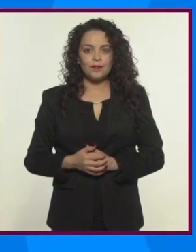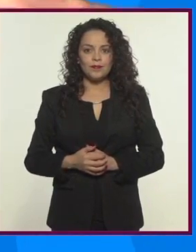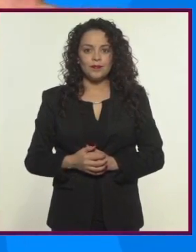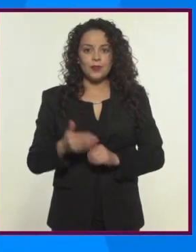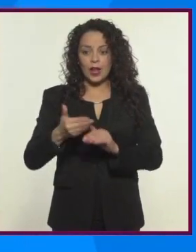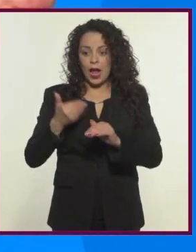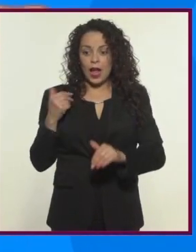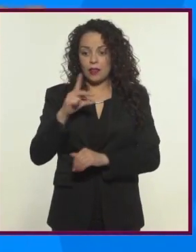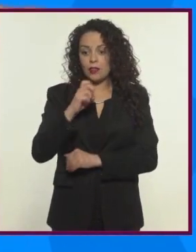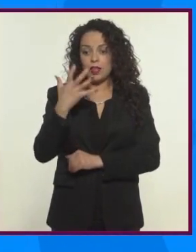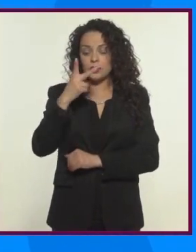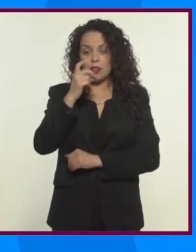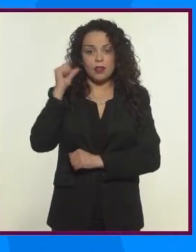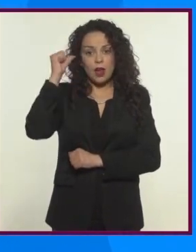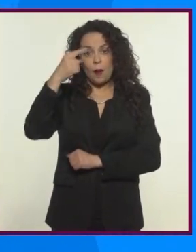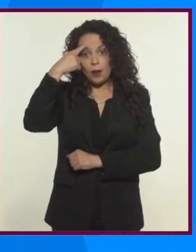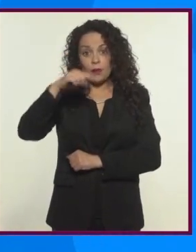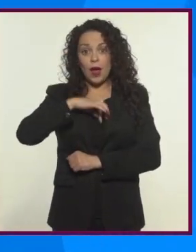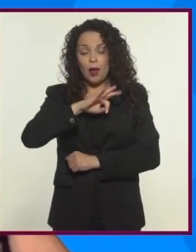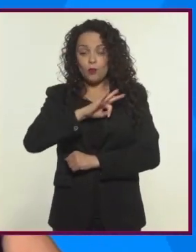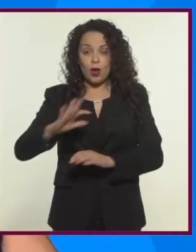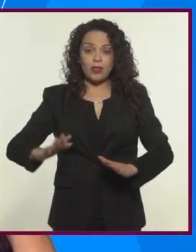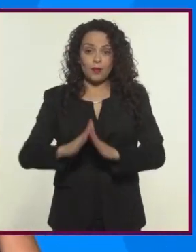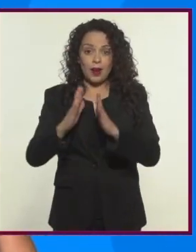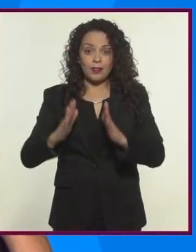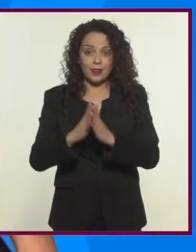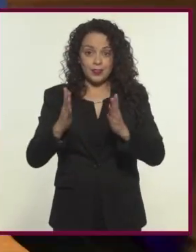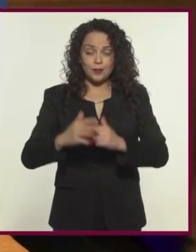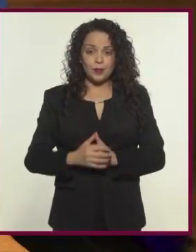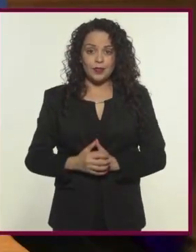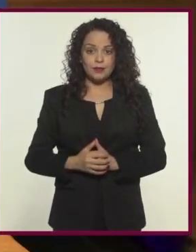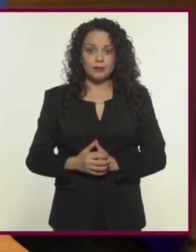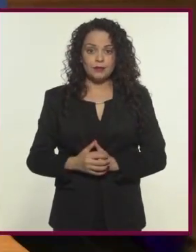pelisdesuperhéroes@starmail.com antes del 5 de abril para poder participar. ¡Yay!